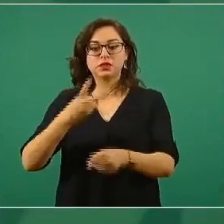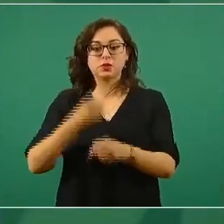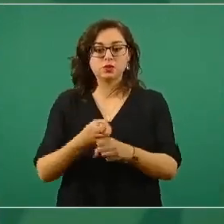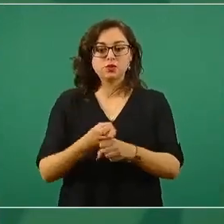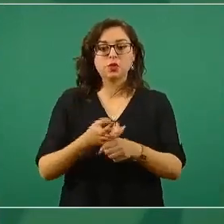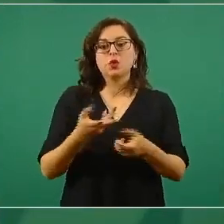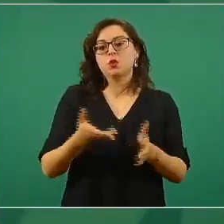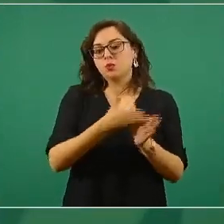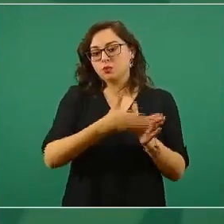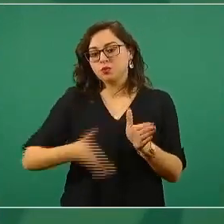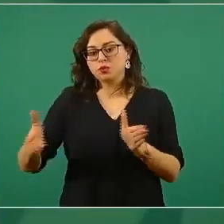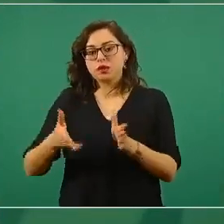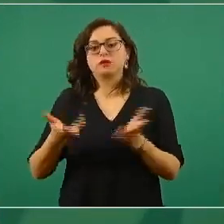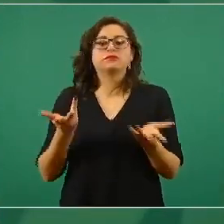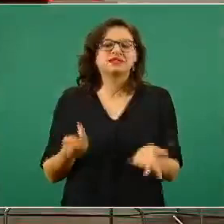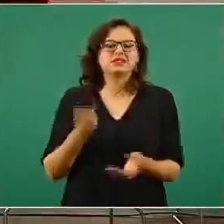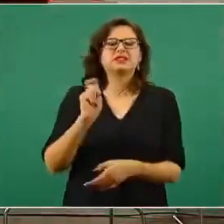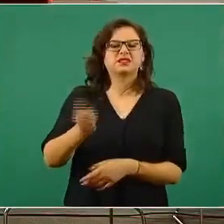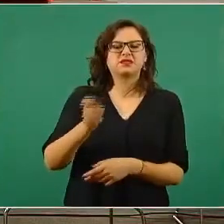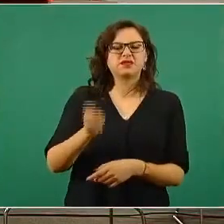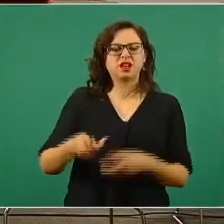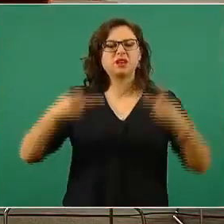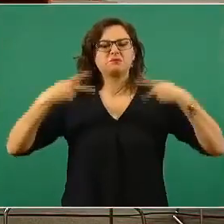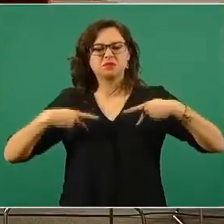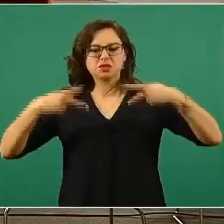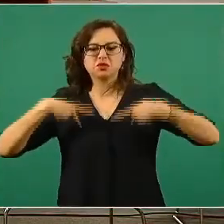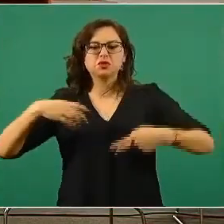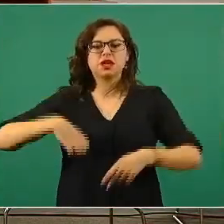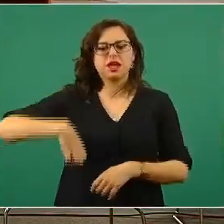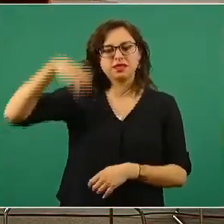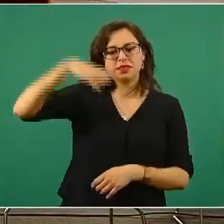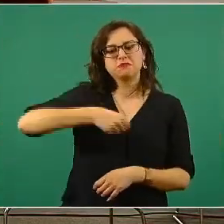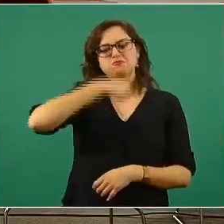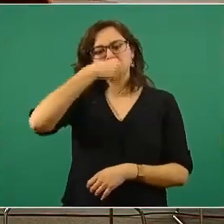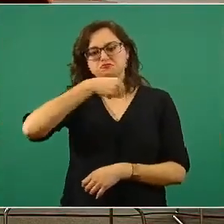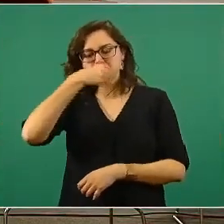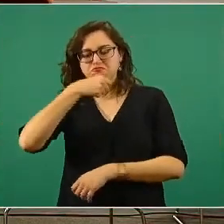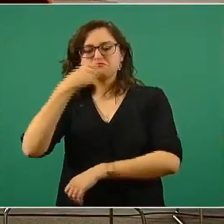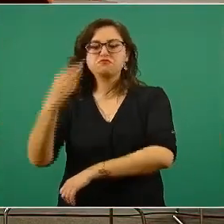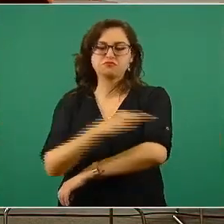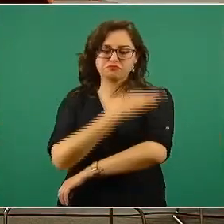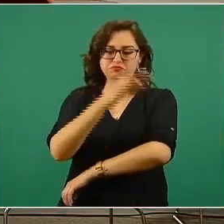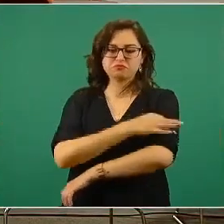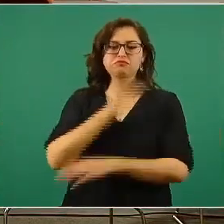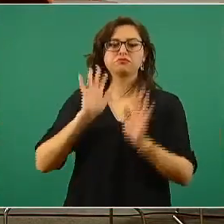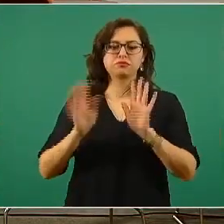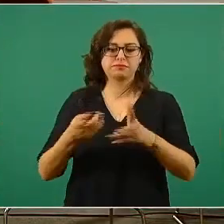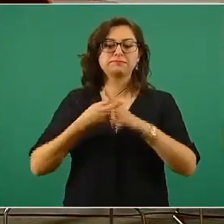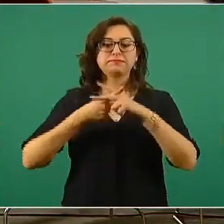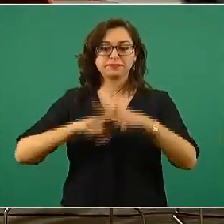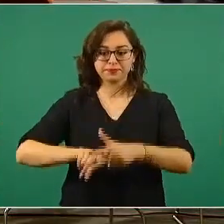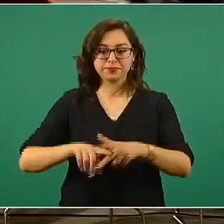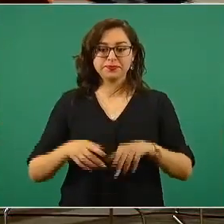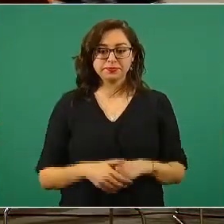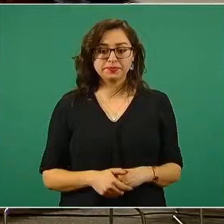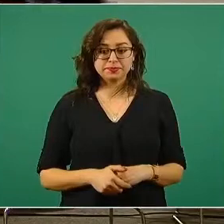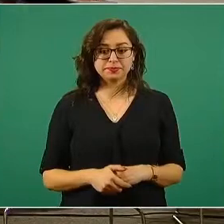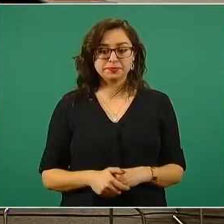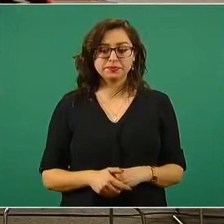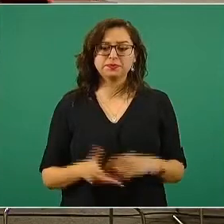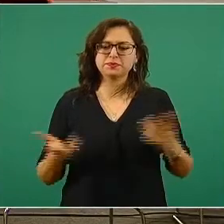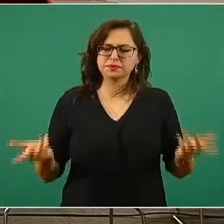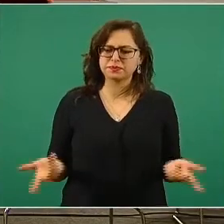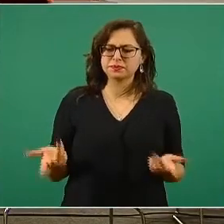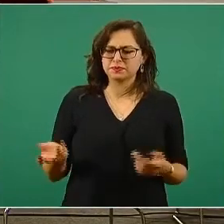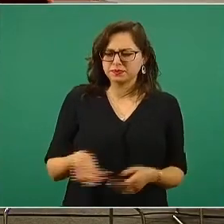empezar la vacunación y empezar a cubrir a la población de adultos mayores. En unos momentos más, de seguro